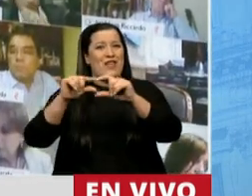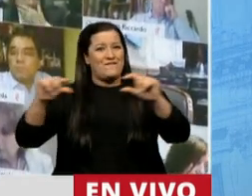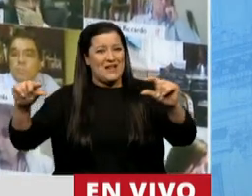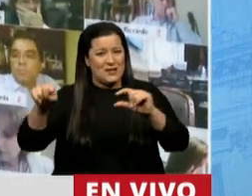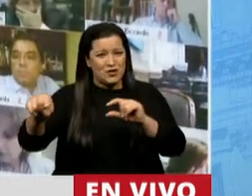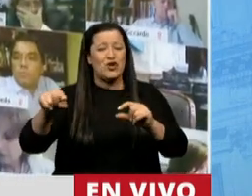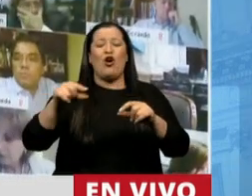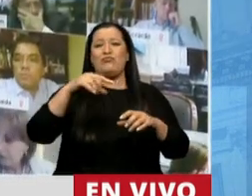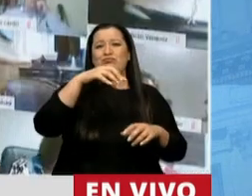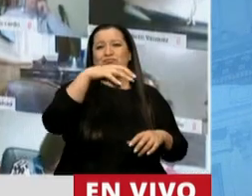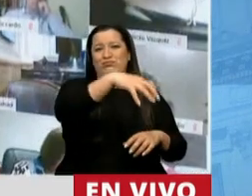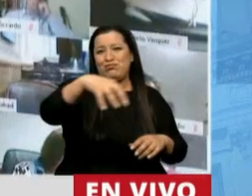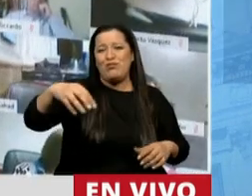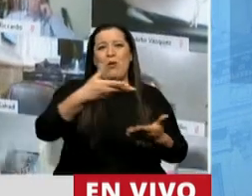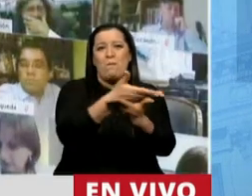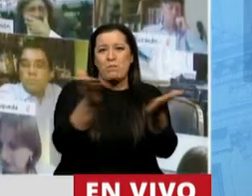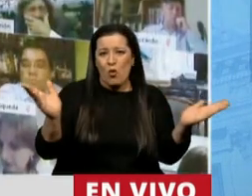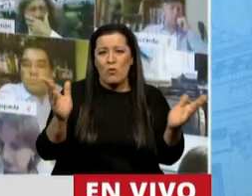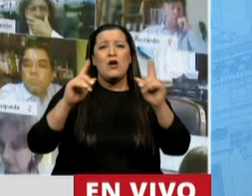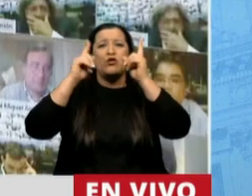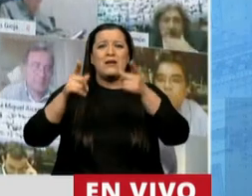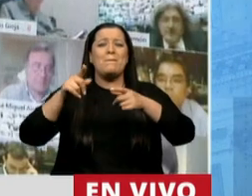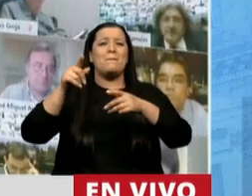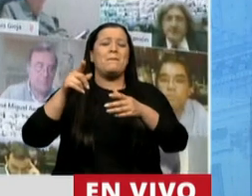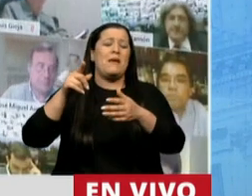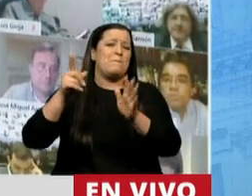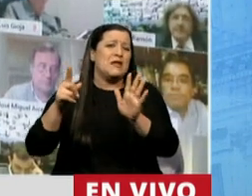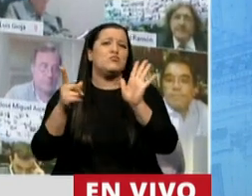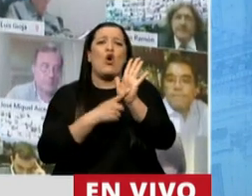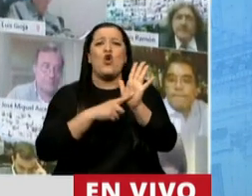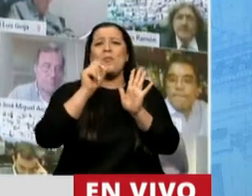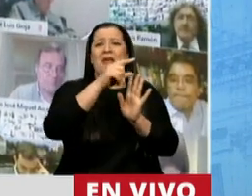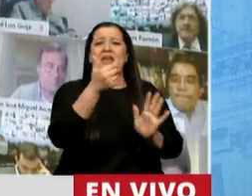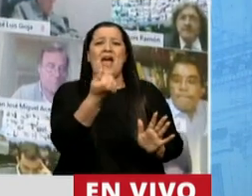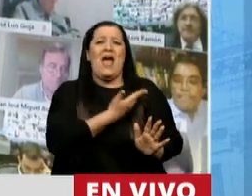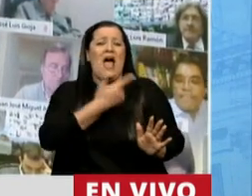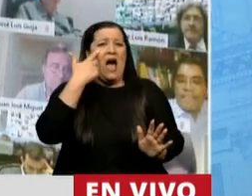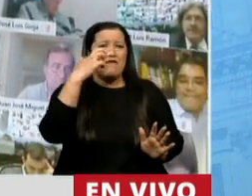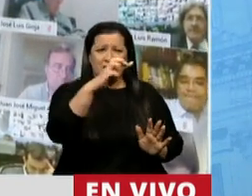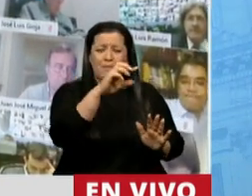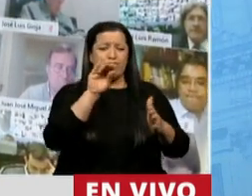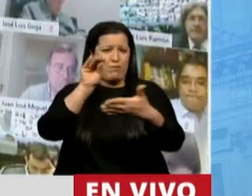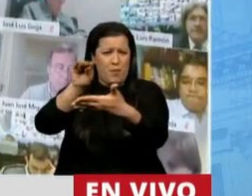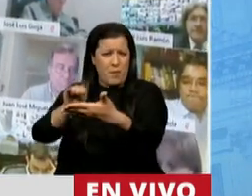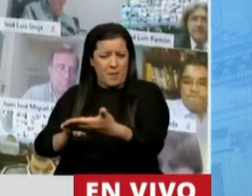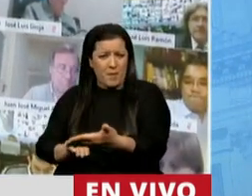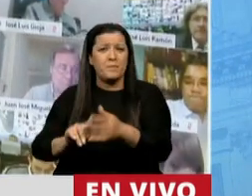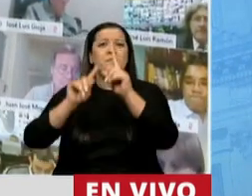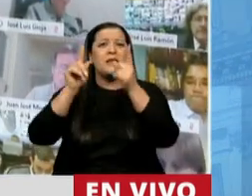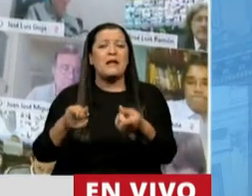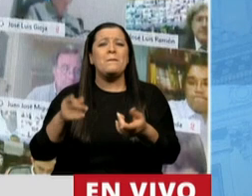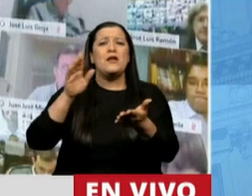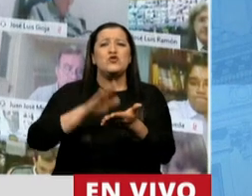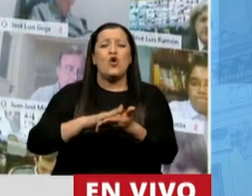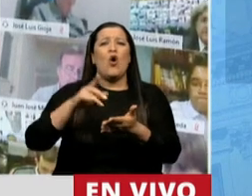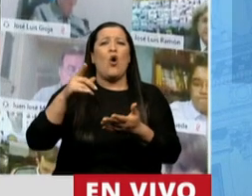sector público involucrados los objetos alcanzados de acuerdo a la normativa de la fip eh También el hecho de especificar que se entiende por